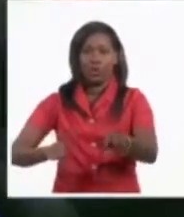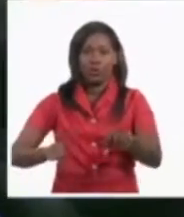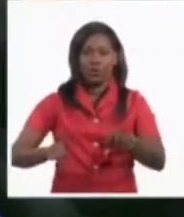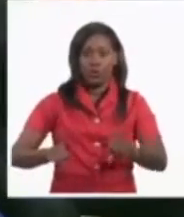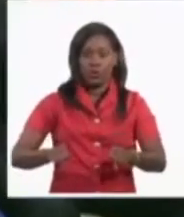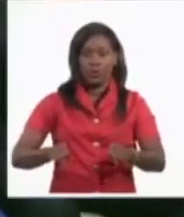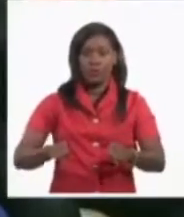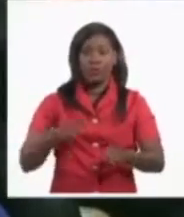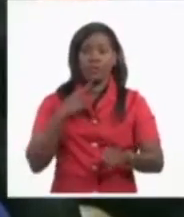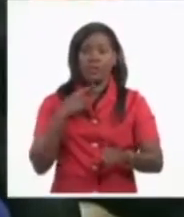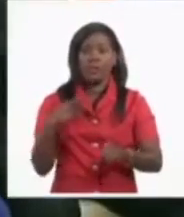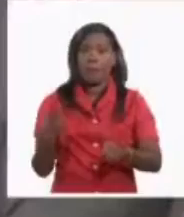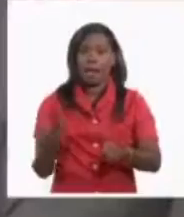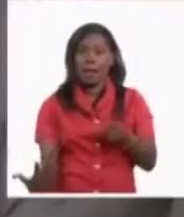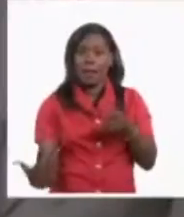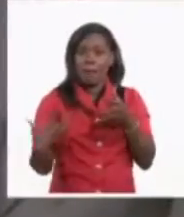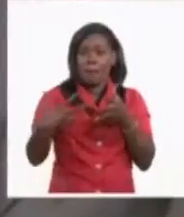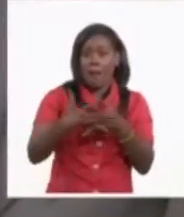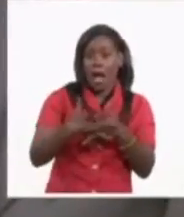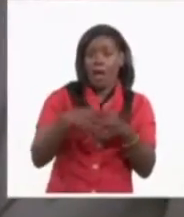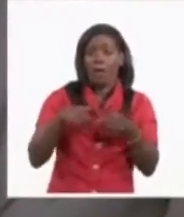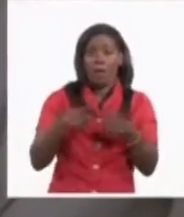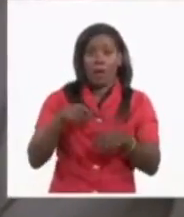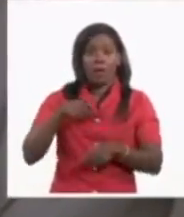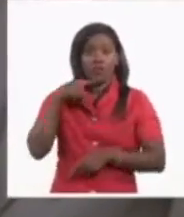ayudará a reconstruir su infraestructura.